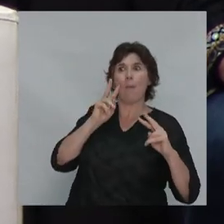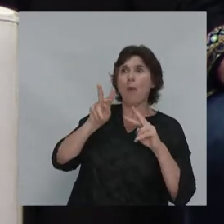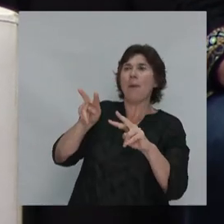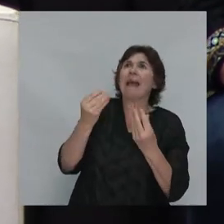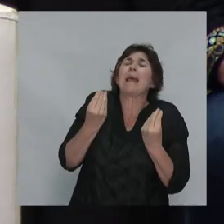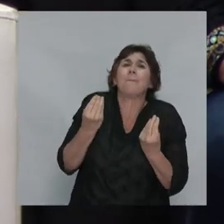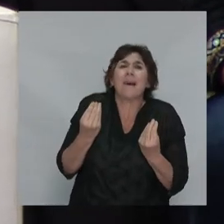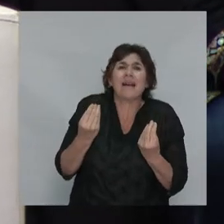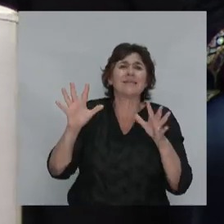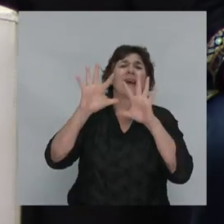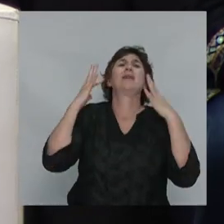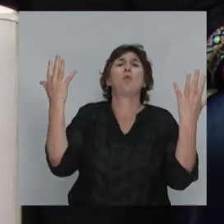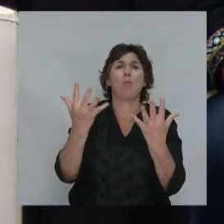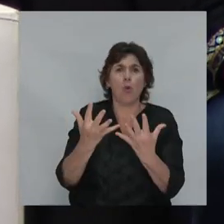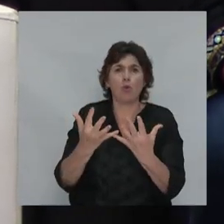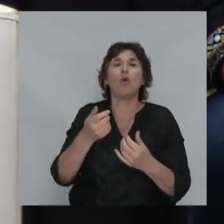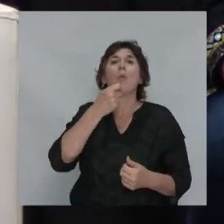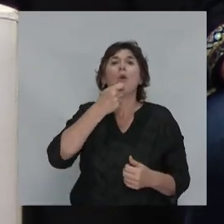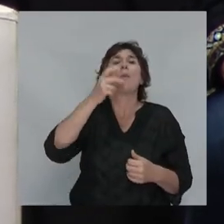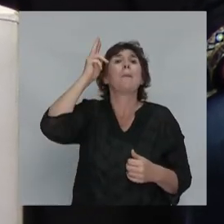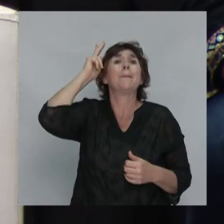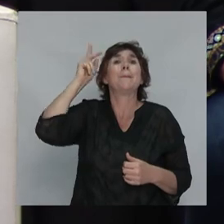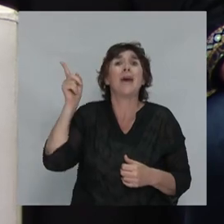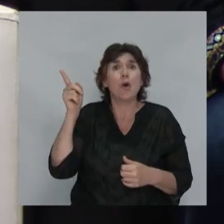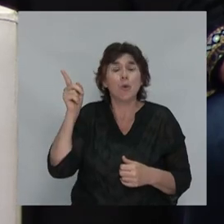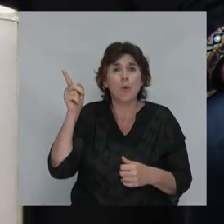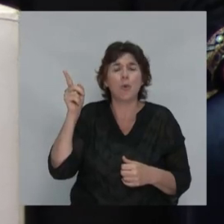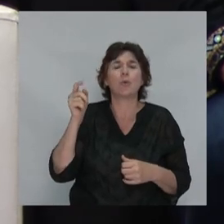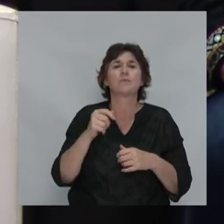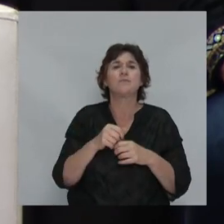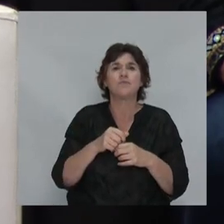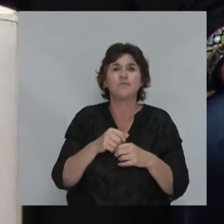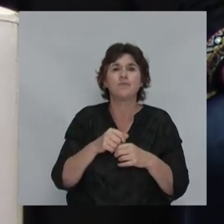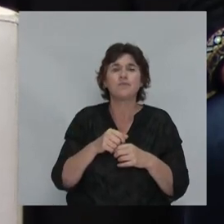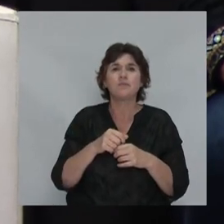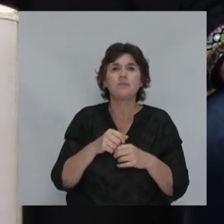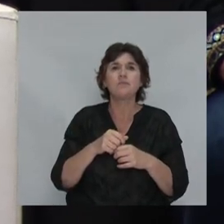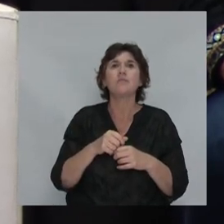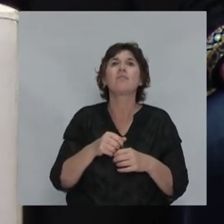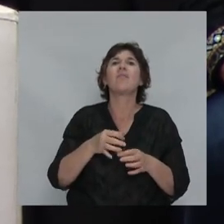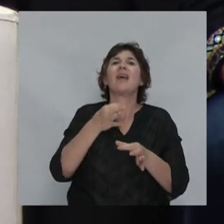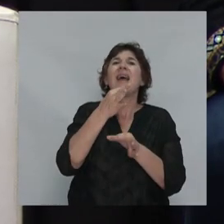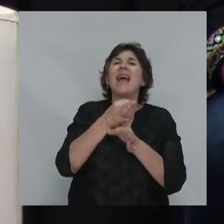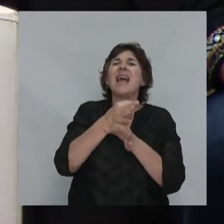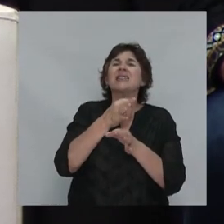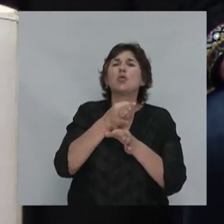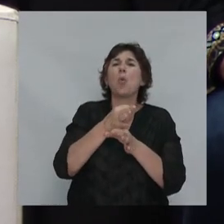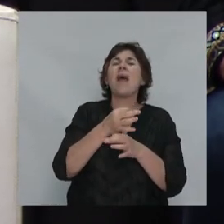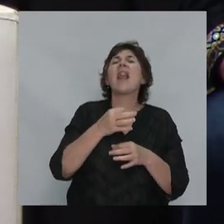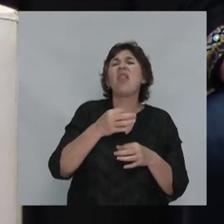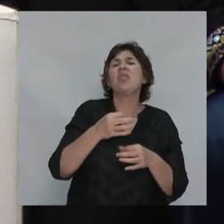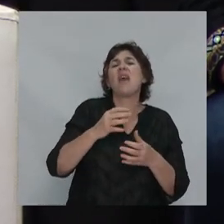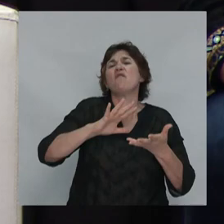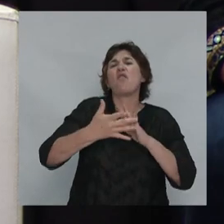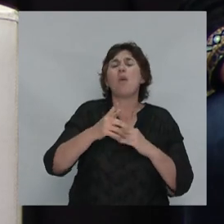que está pasando en Perú, donde se quieren implementar las escuelas de bajo coste,